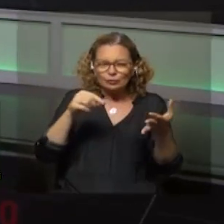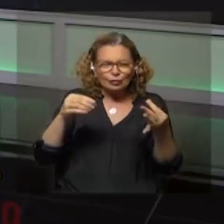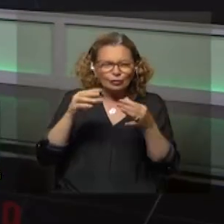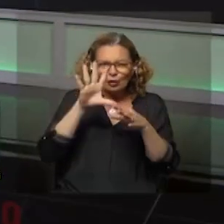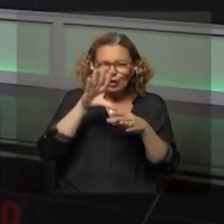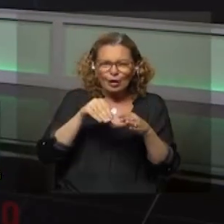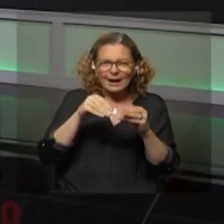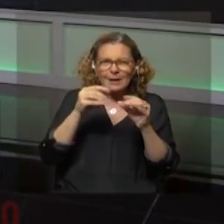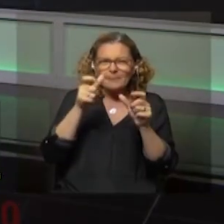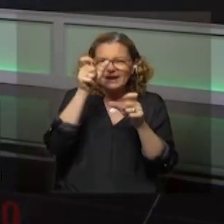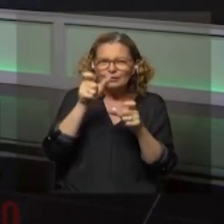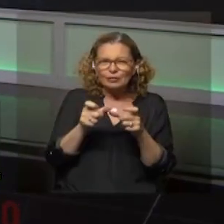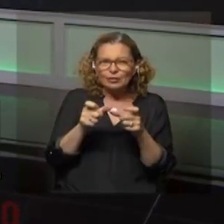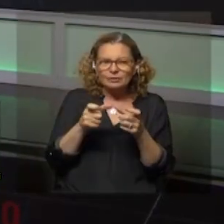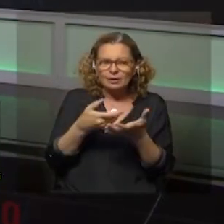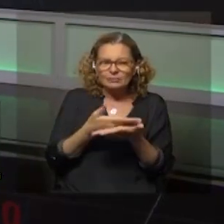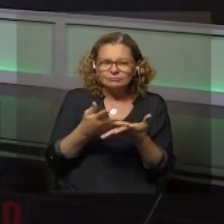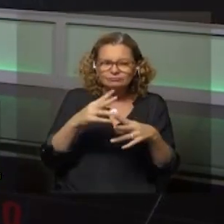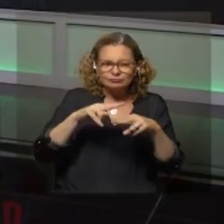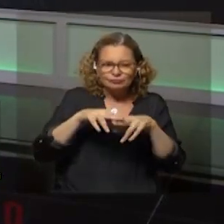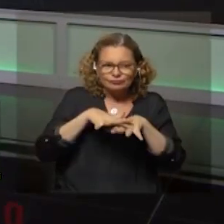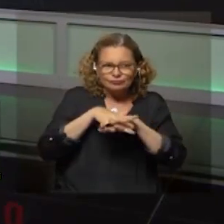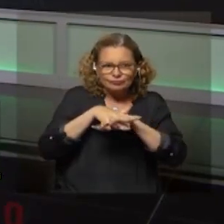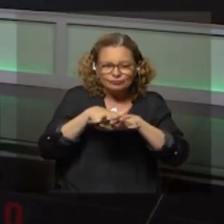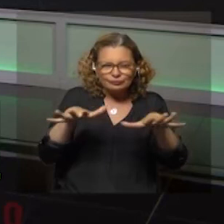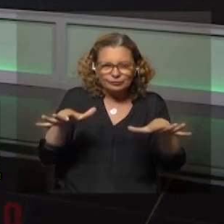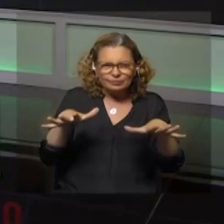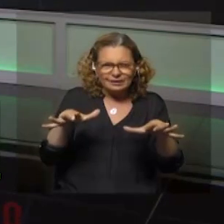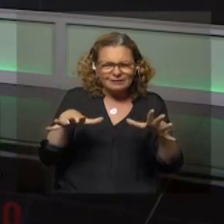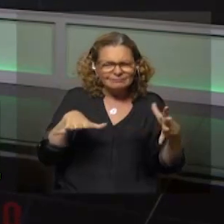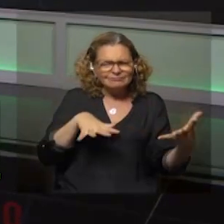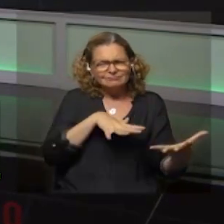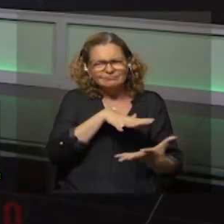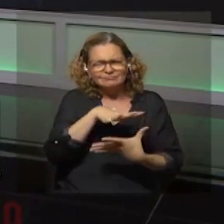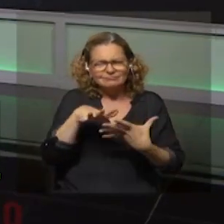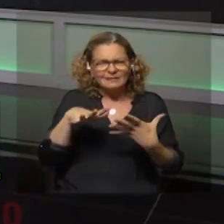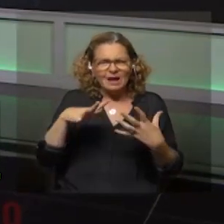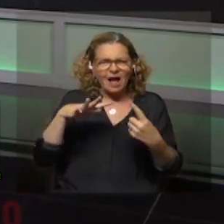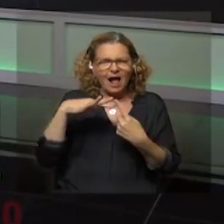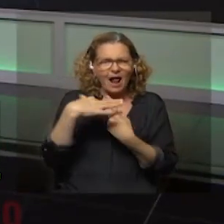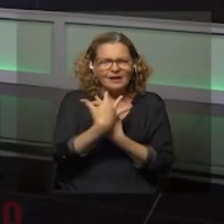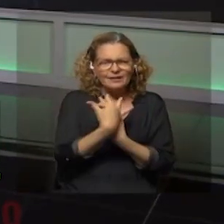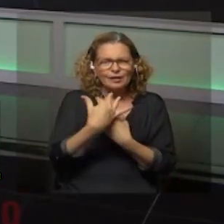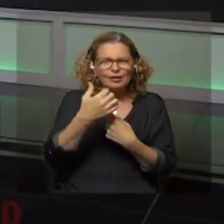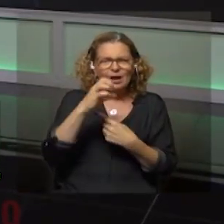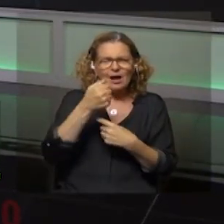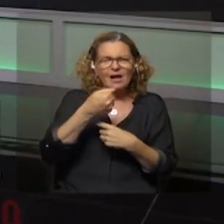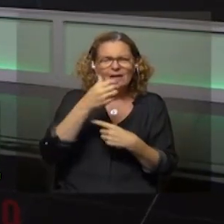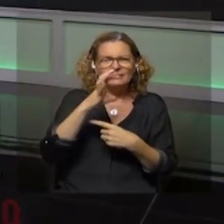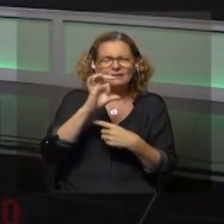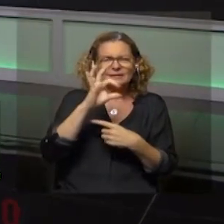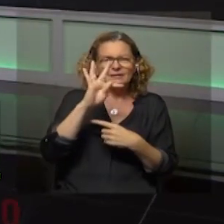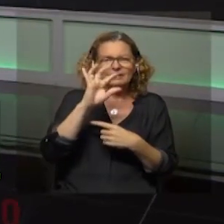intervienen en esta gran red que se genera alrededor de astesiano con la